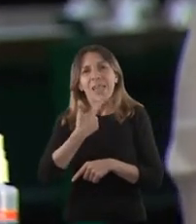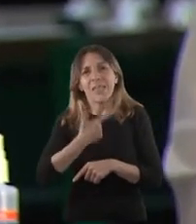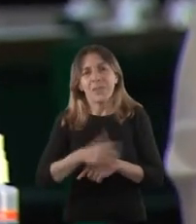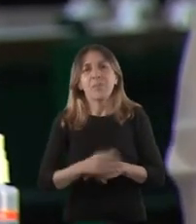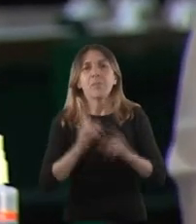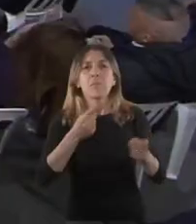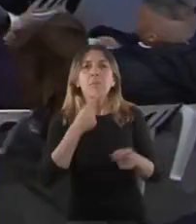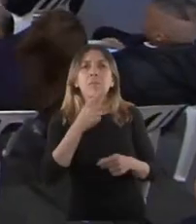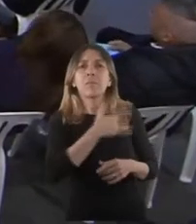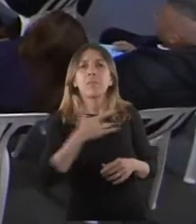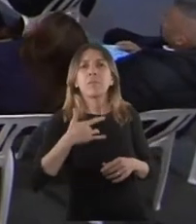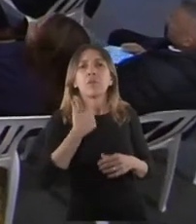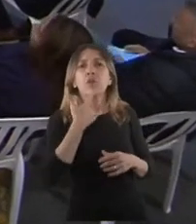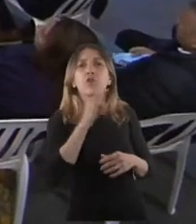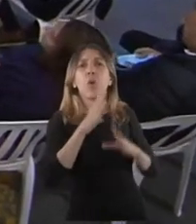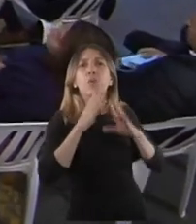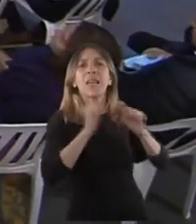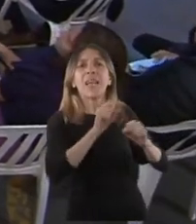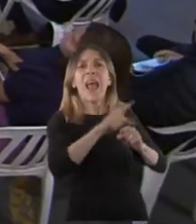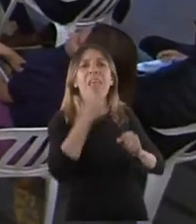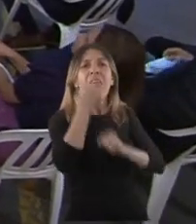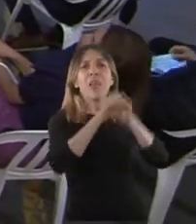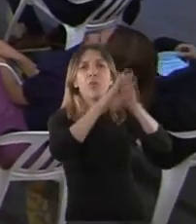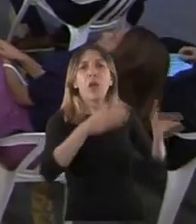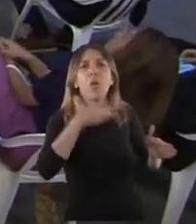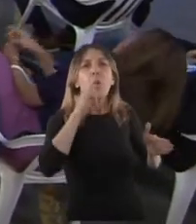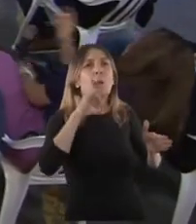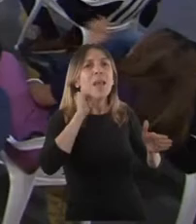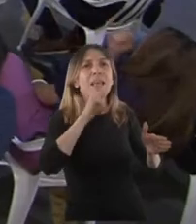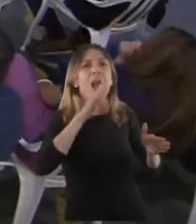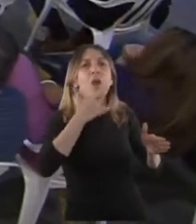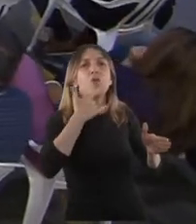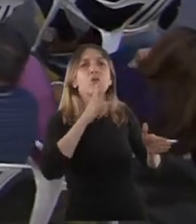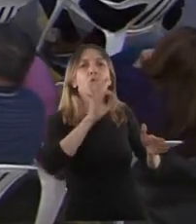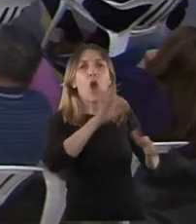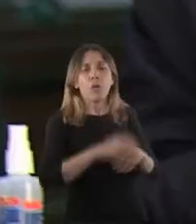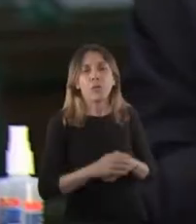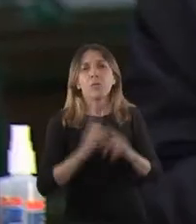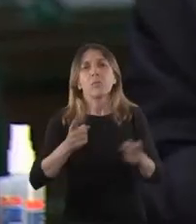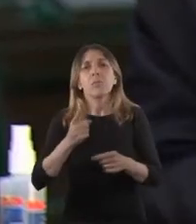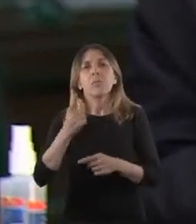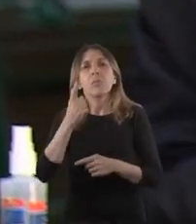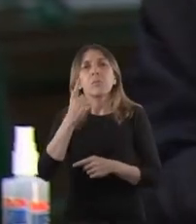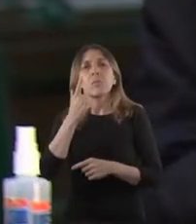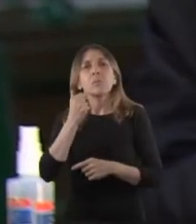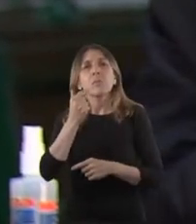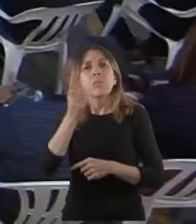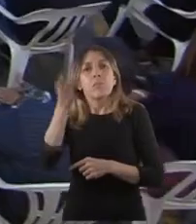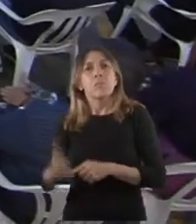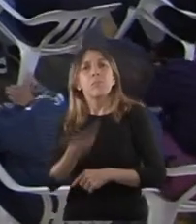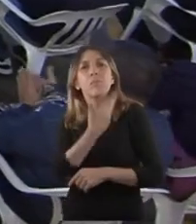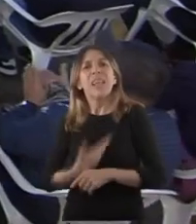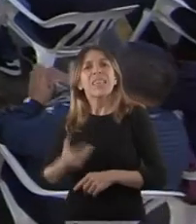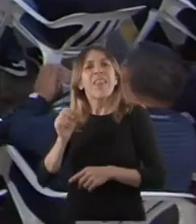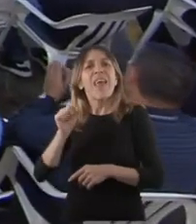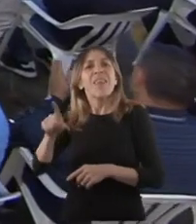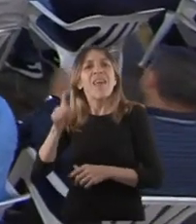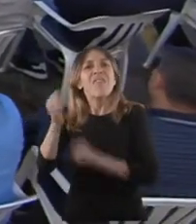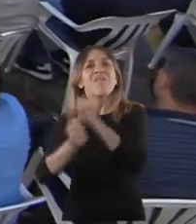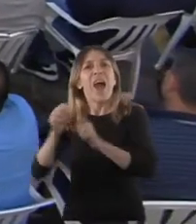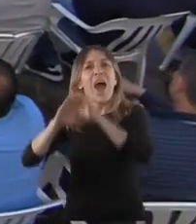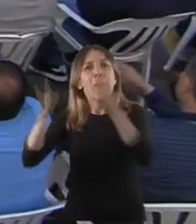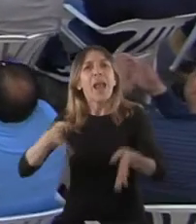La señora Subsecretaria de Industria, Julieta Lustó. El señor Presidente de la Fábrica de